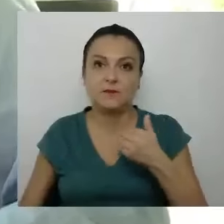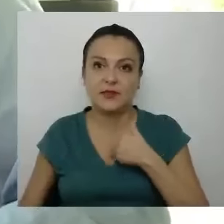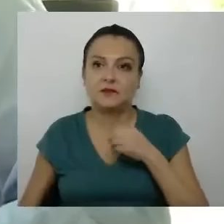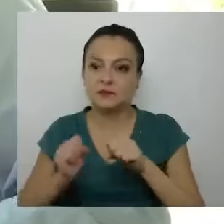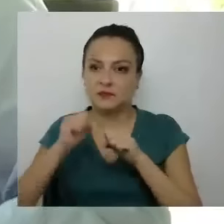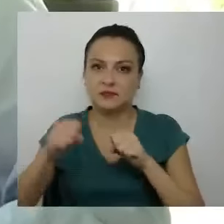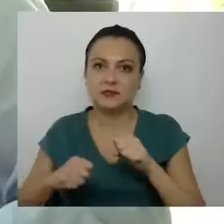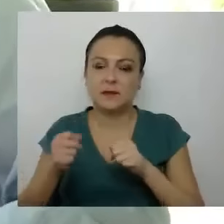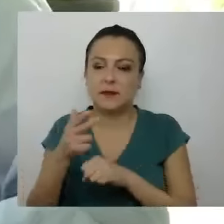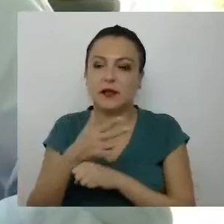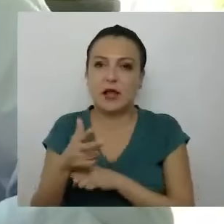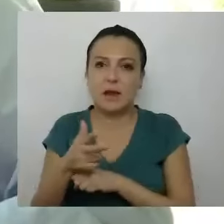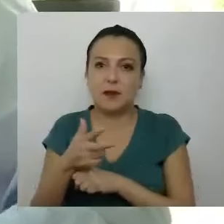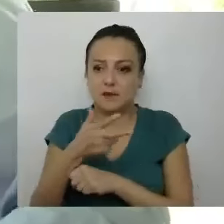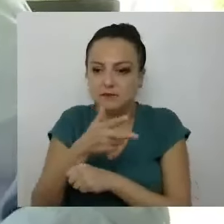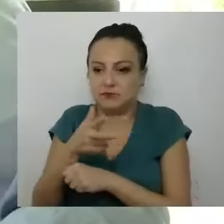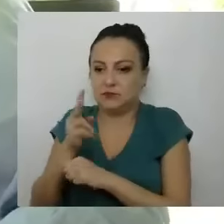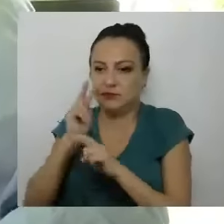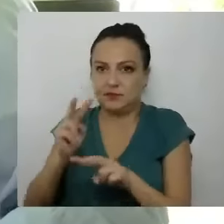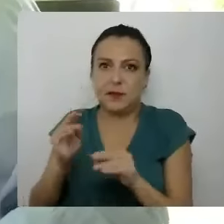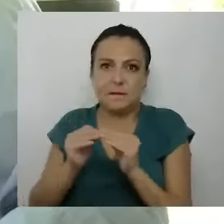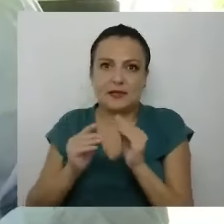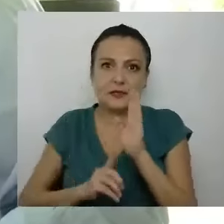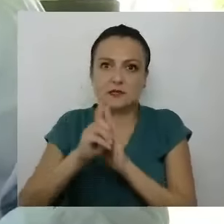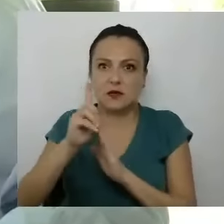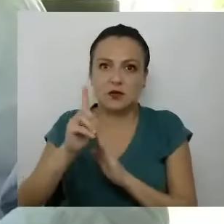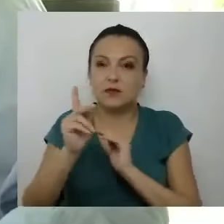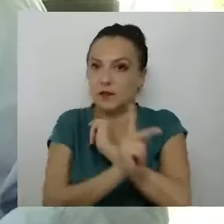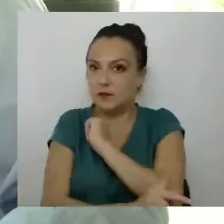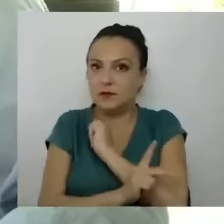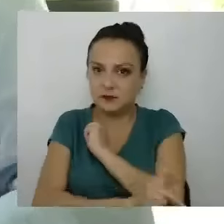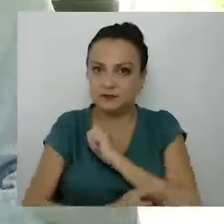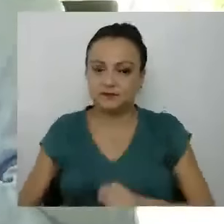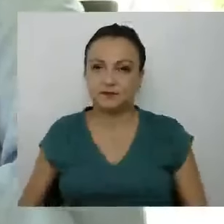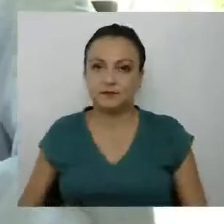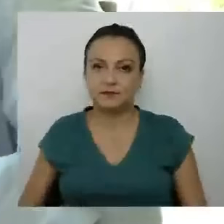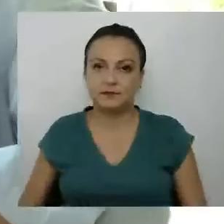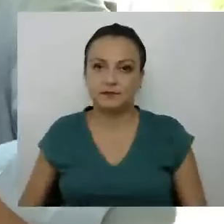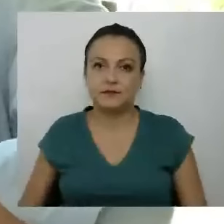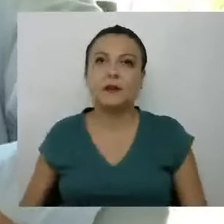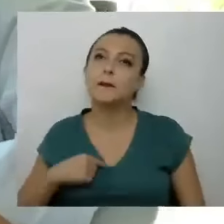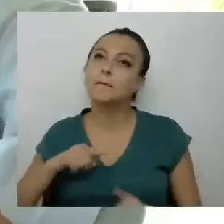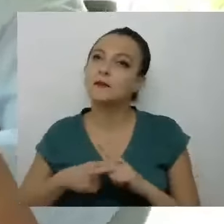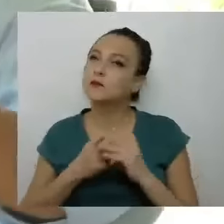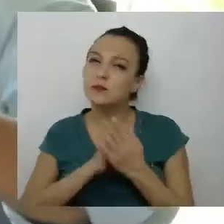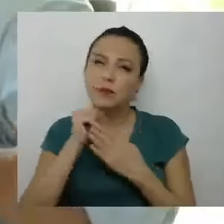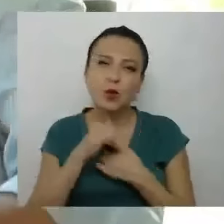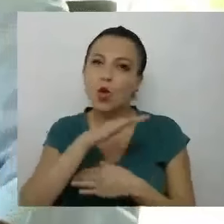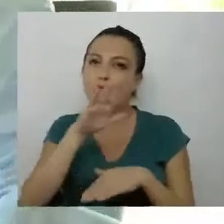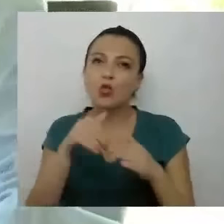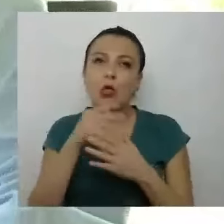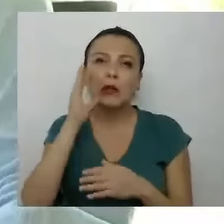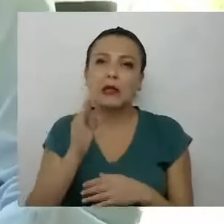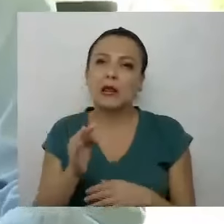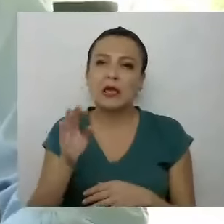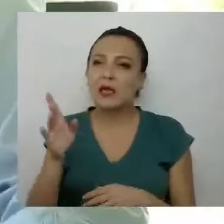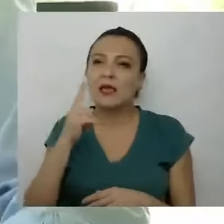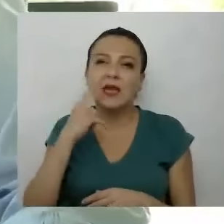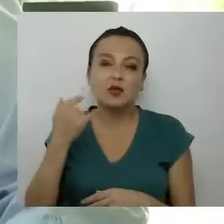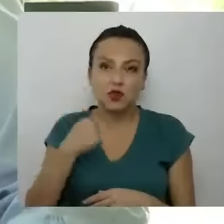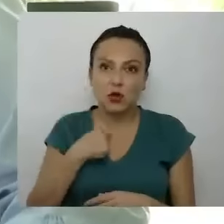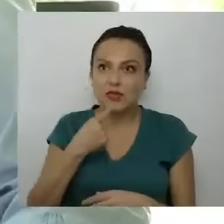de cámaras de videovigilancia más desarrollado del país. Me tocó empezar un proyecto que todo el mundo creía que era una utopía cuando dije